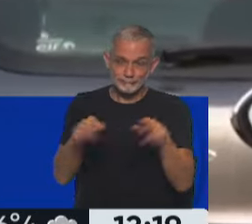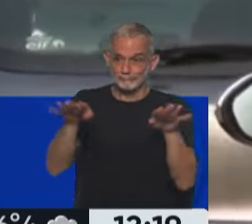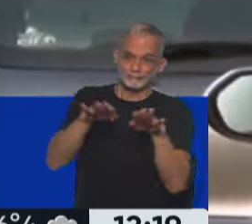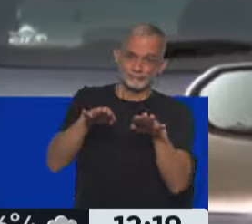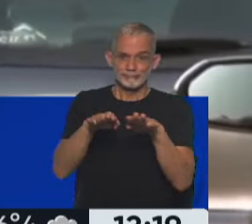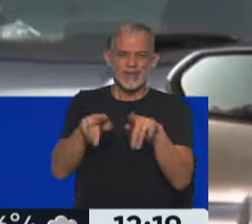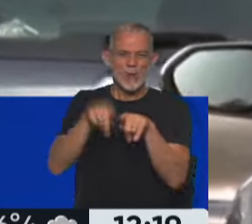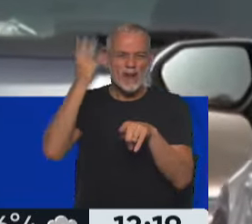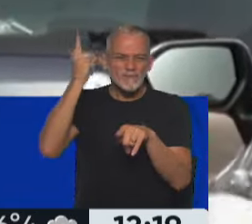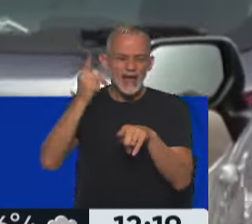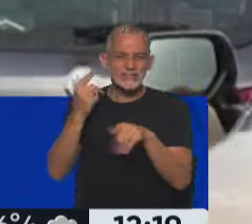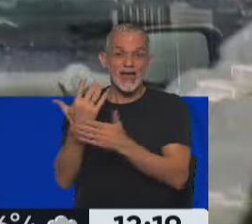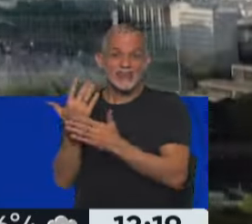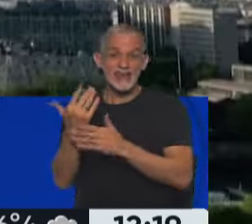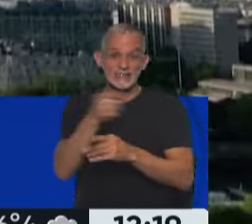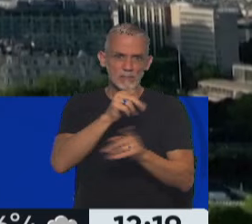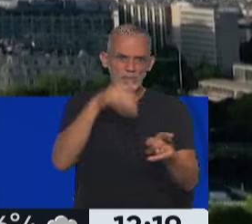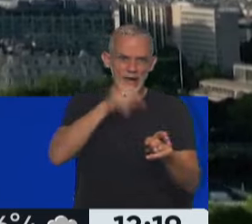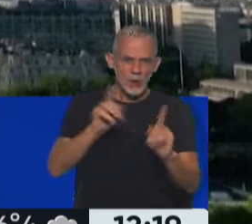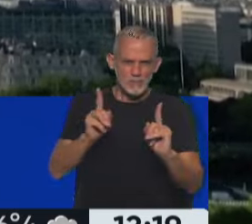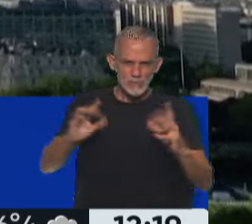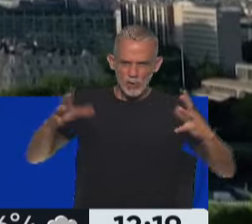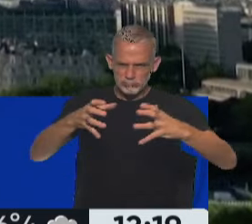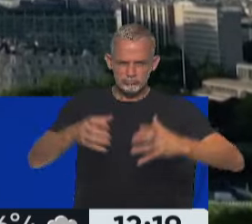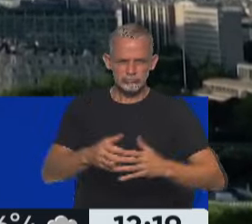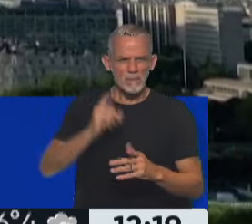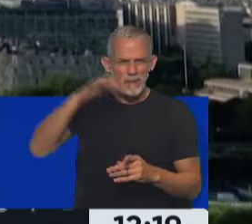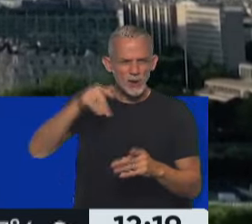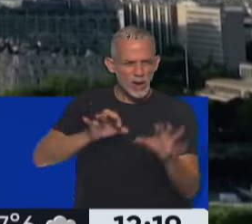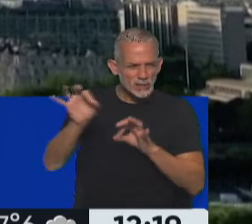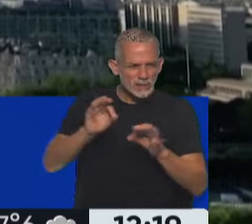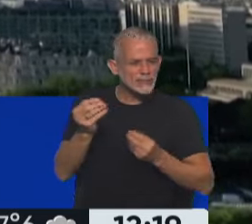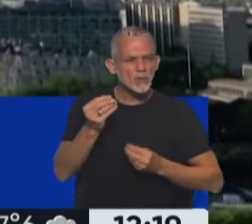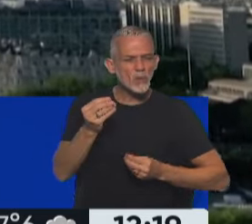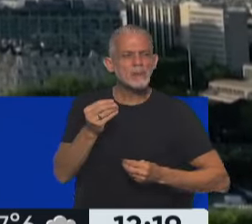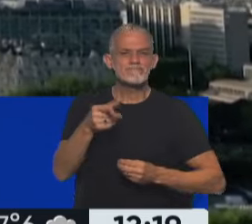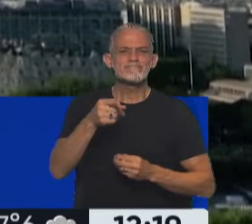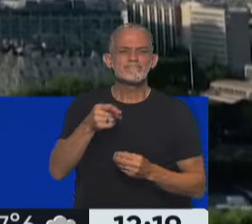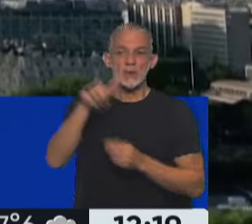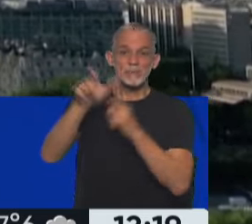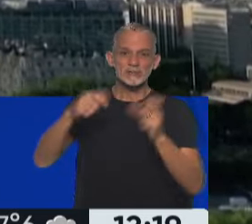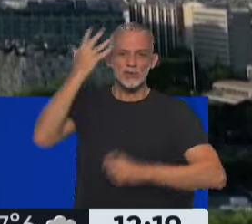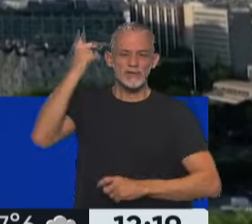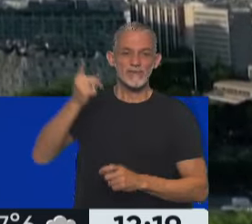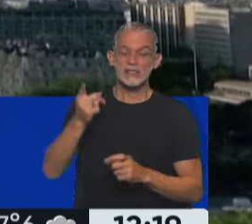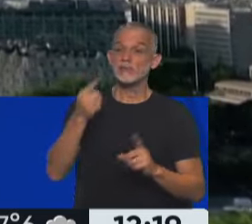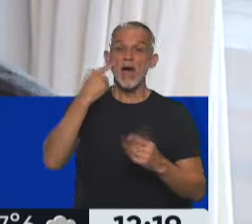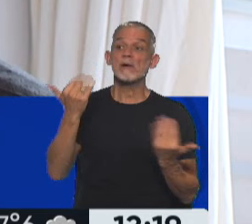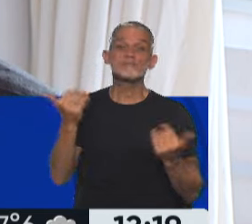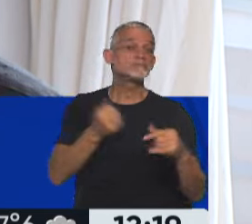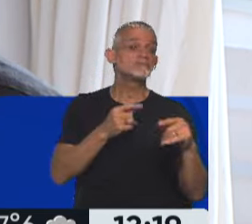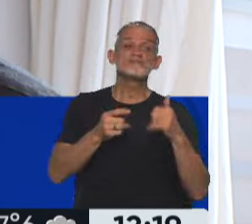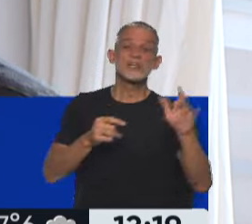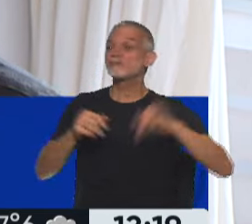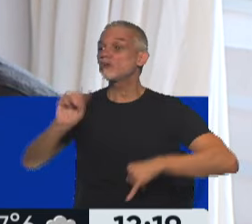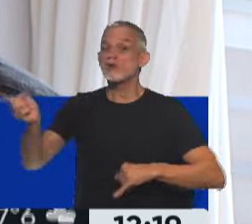puede pasar en Francia, cohabitar con la derecha. Yo creo que la estrategia de Macron es poner a los ciudadanos franceses blanco sobre negro. Bueno,